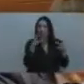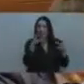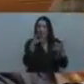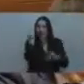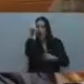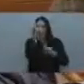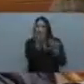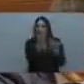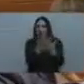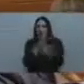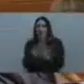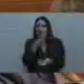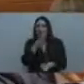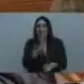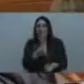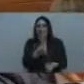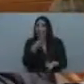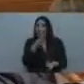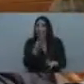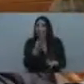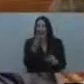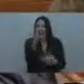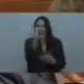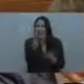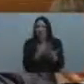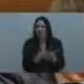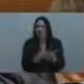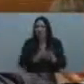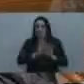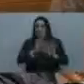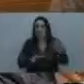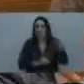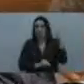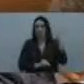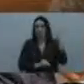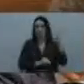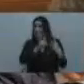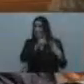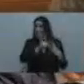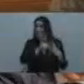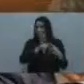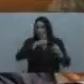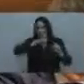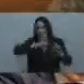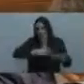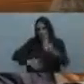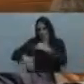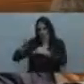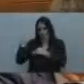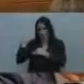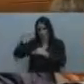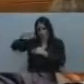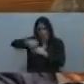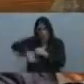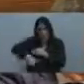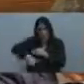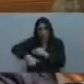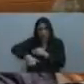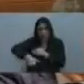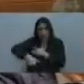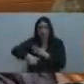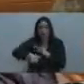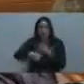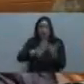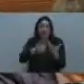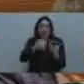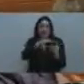puede argumentar sustentándose en dos argumentos. Primero, haciendo un repaso histórico a los acontecimientos que han